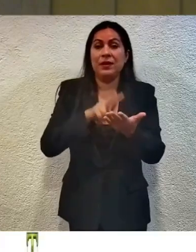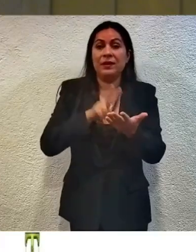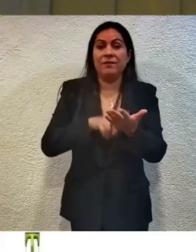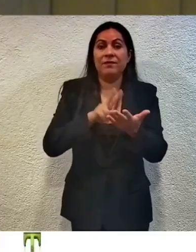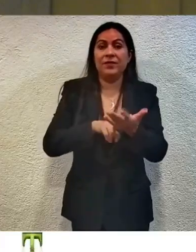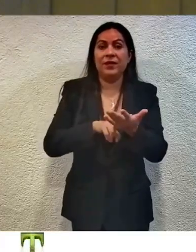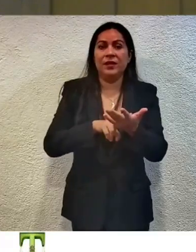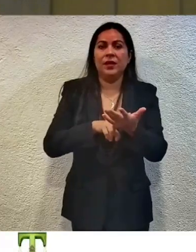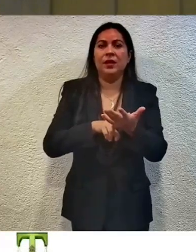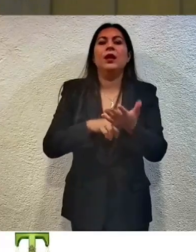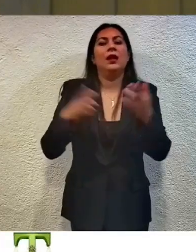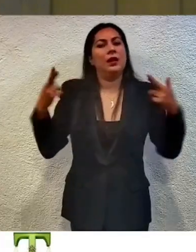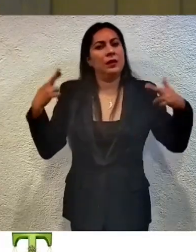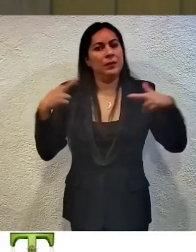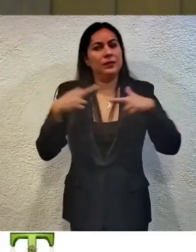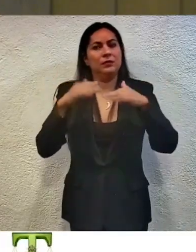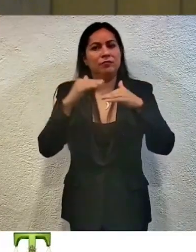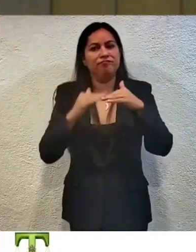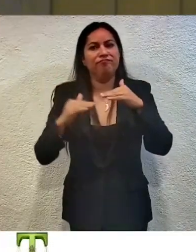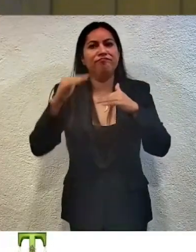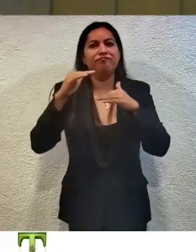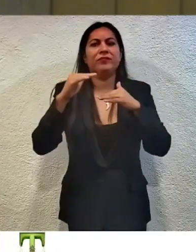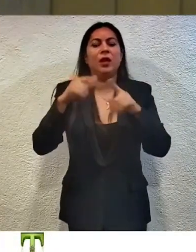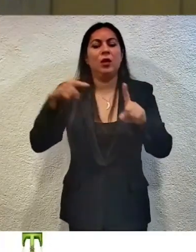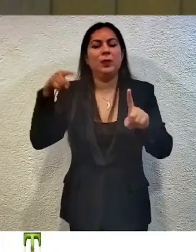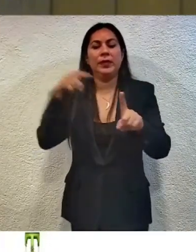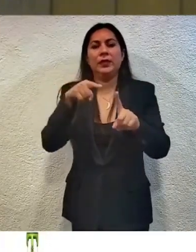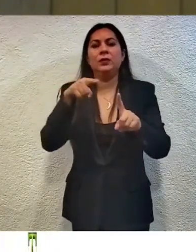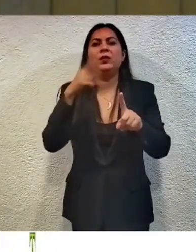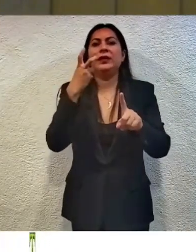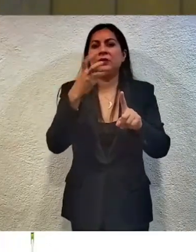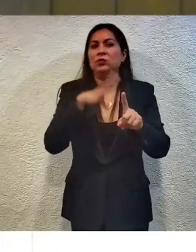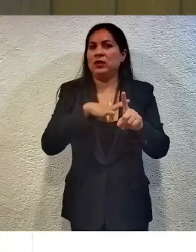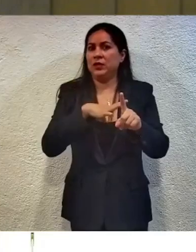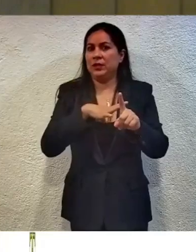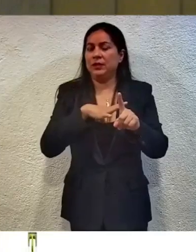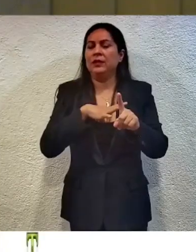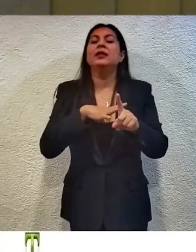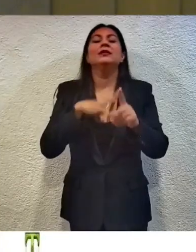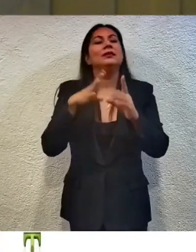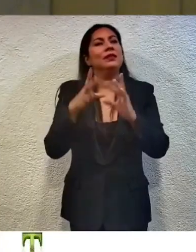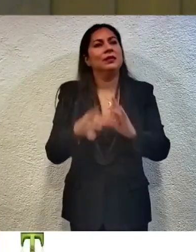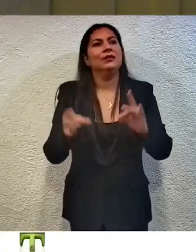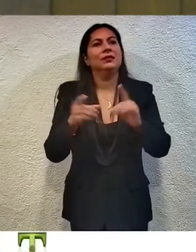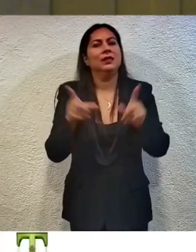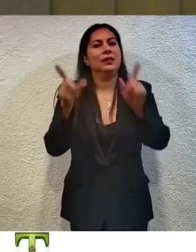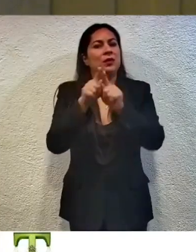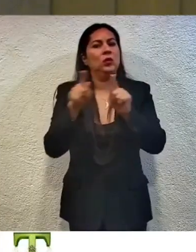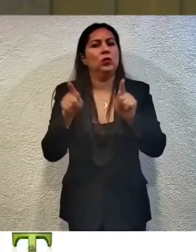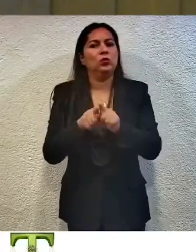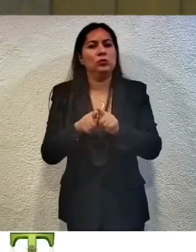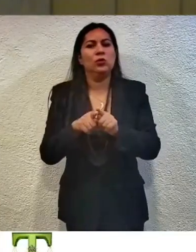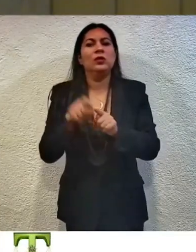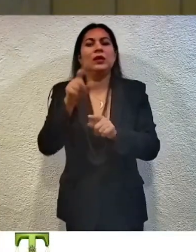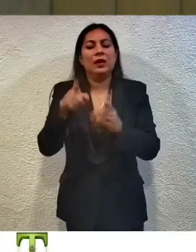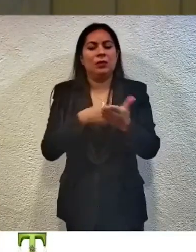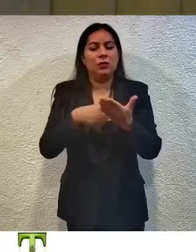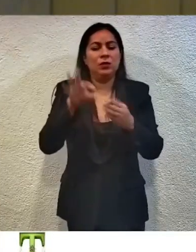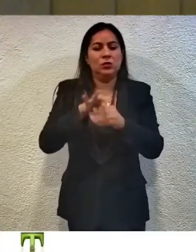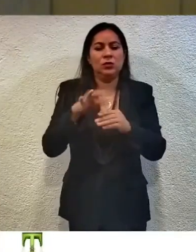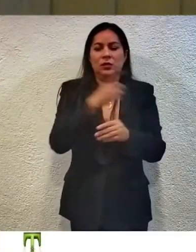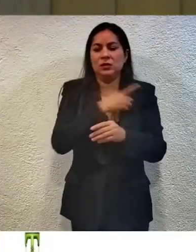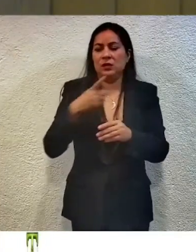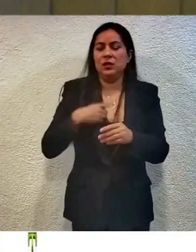la sobrerepresentación al objetivo que ello posee, se llega a la conclusión de que la votación que se